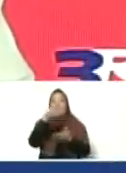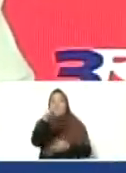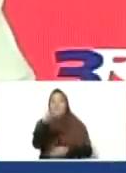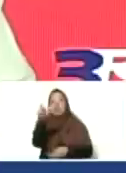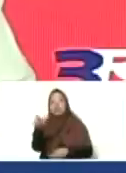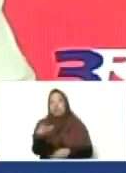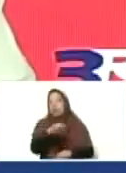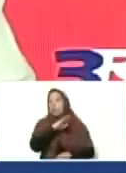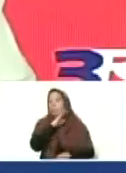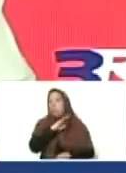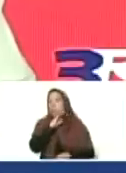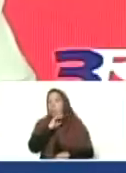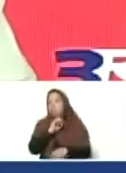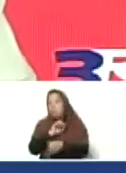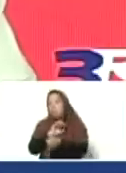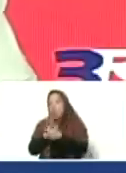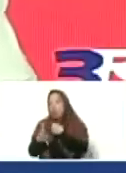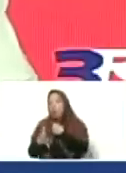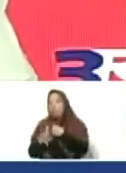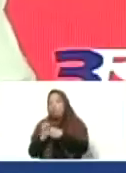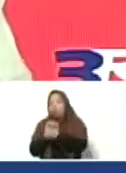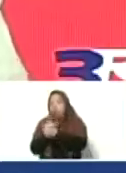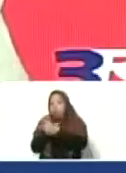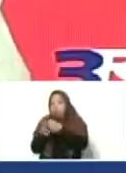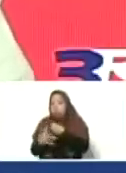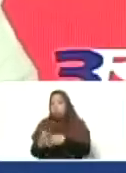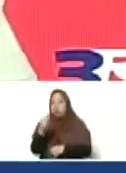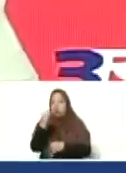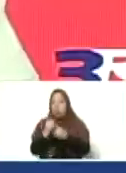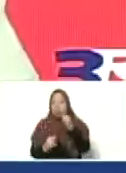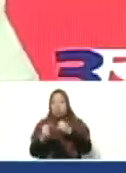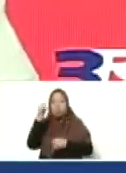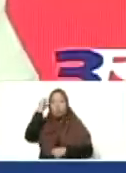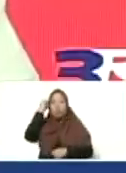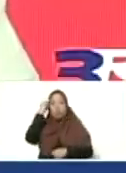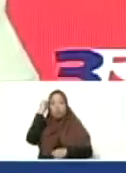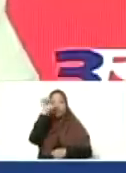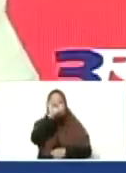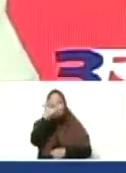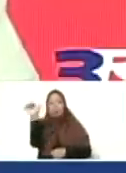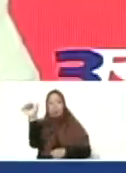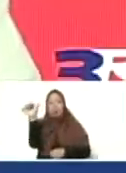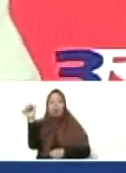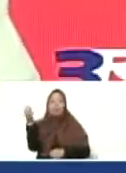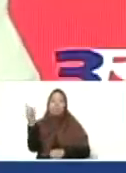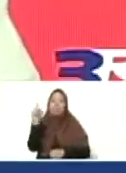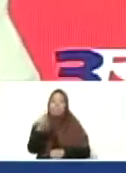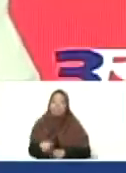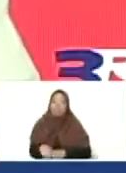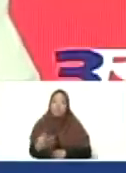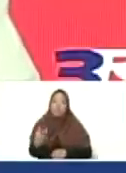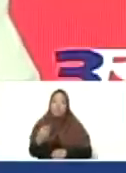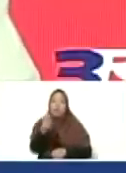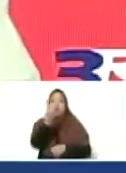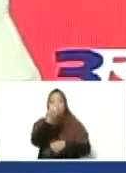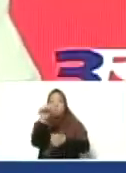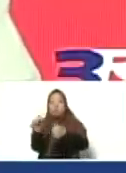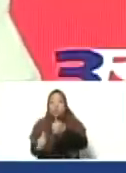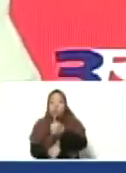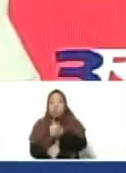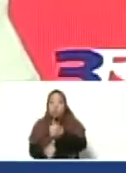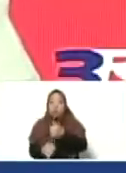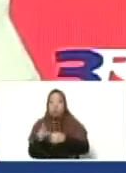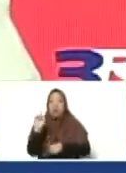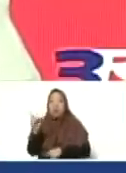el coronavirus en los últimos días la última semana la vicepresidenta me carga a